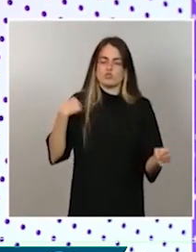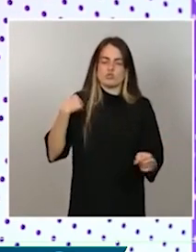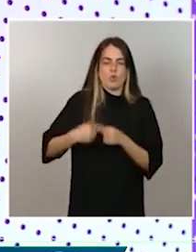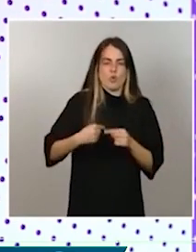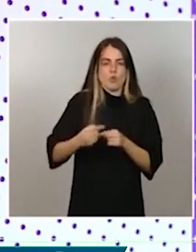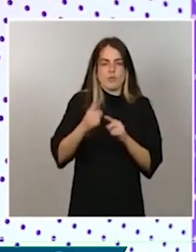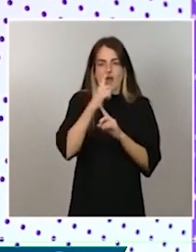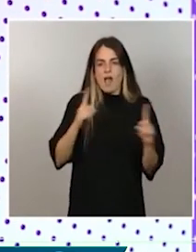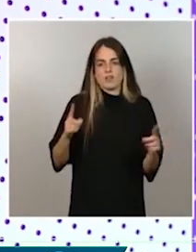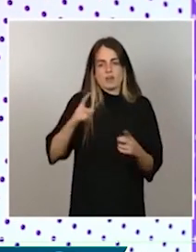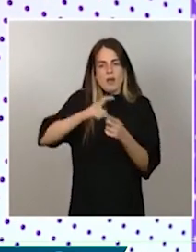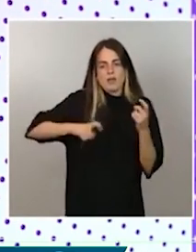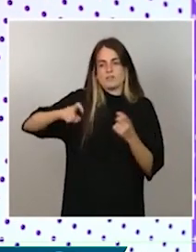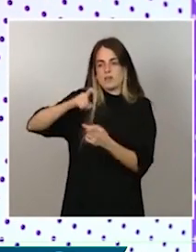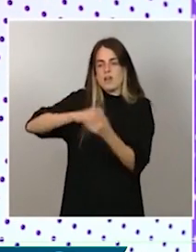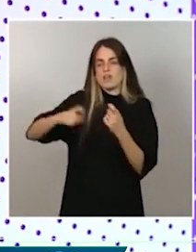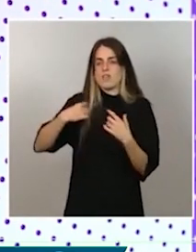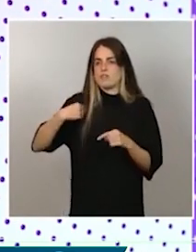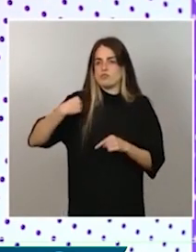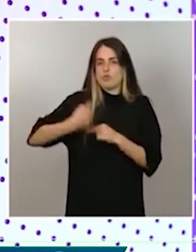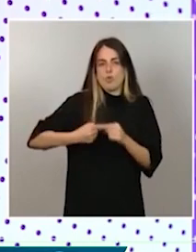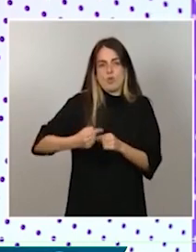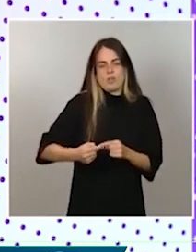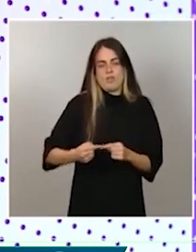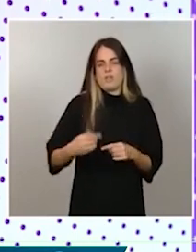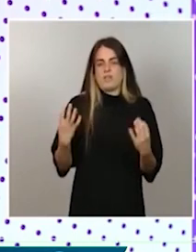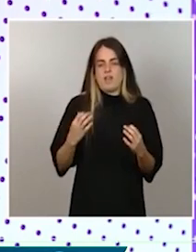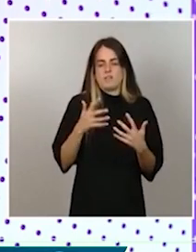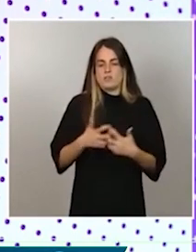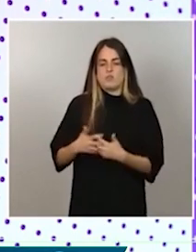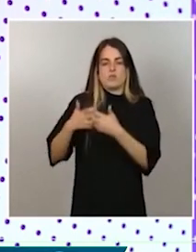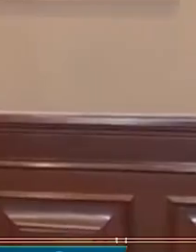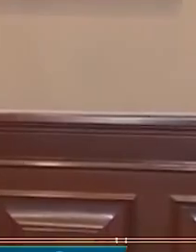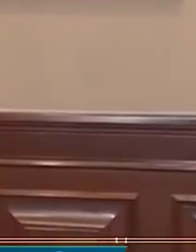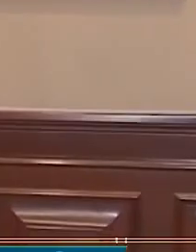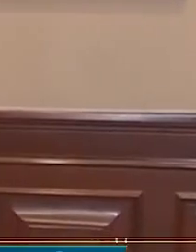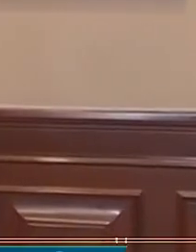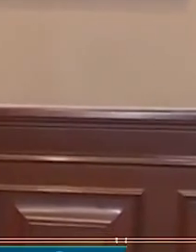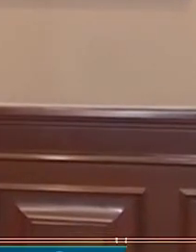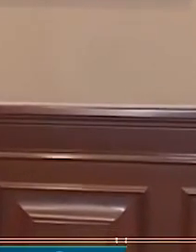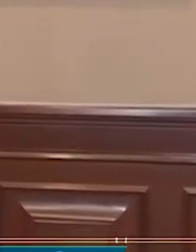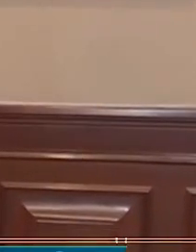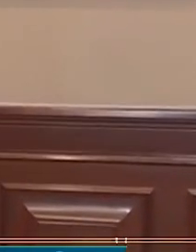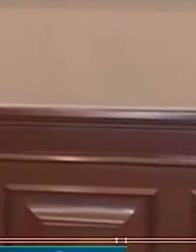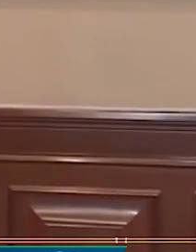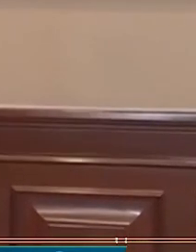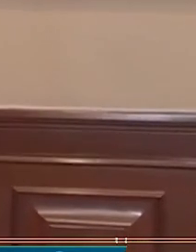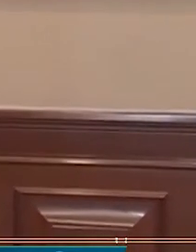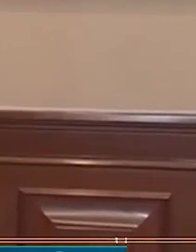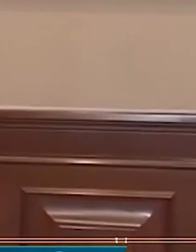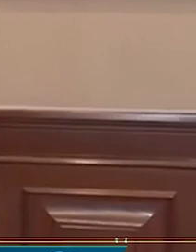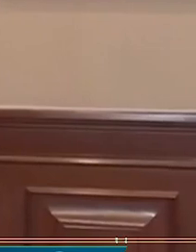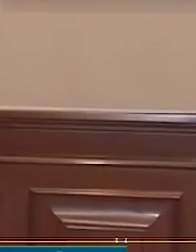alertar sobre todo a la sociedad civil, a los ciudadanos, que al fin y al cabo somos los que les votamos para que estén ahí.